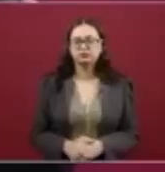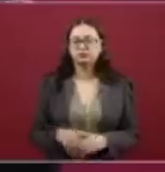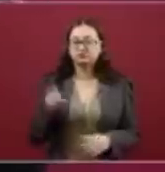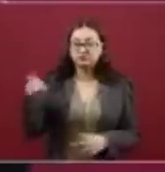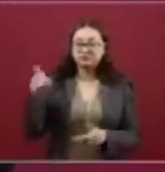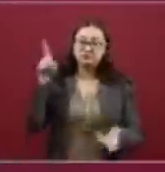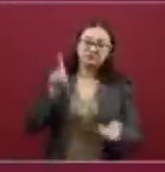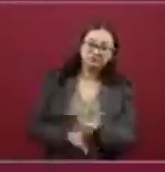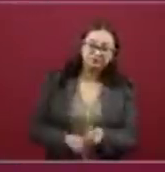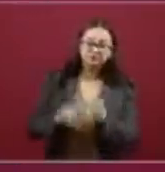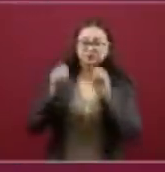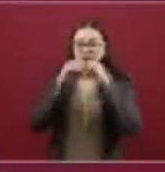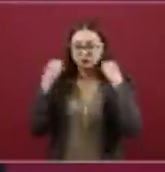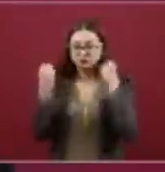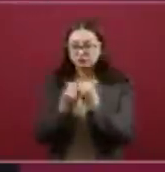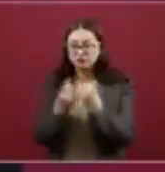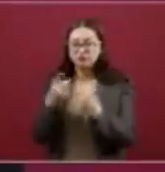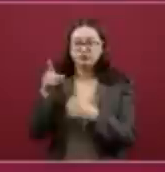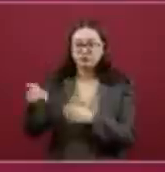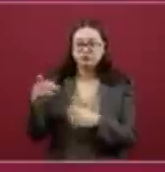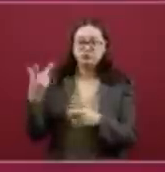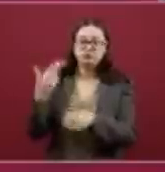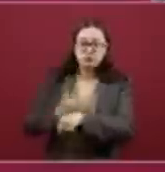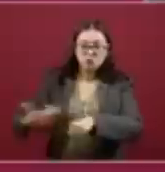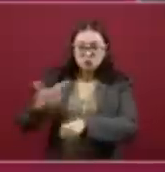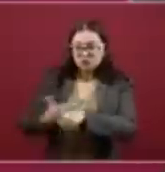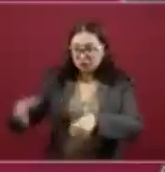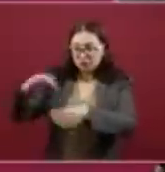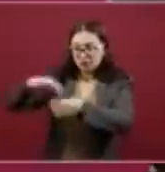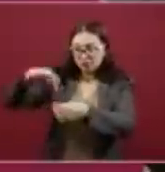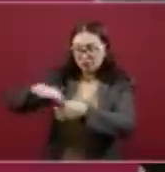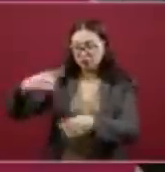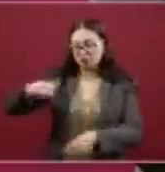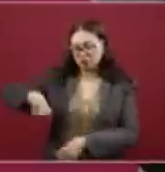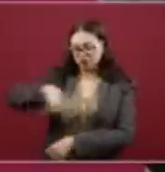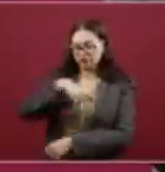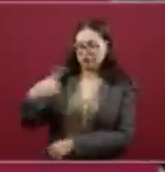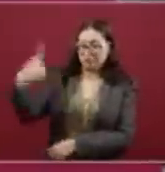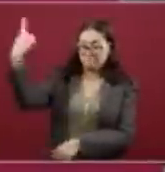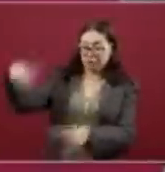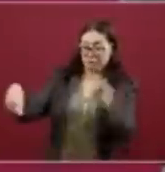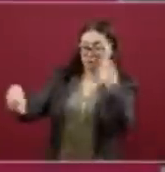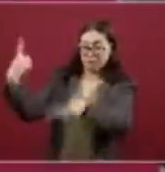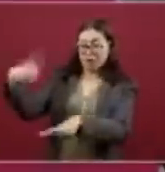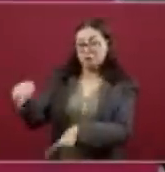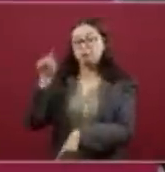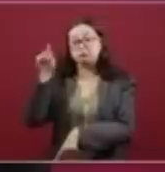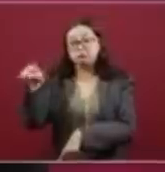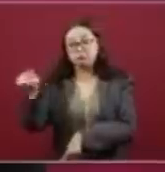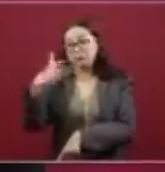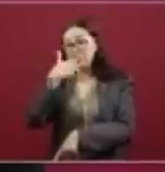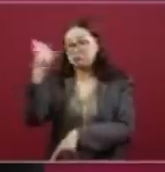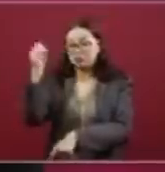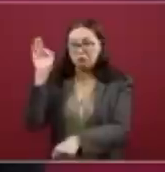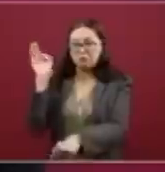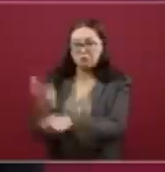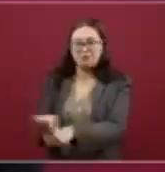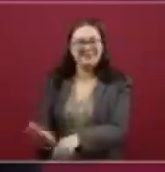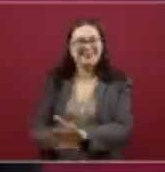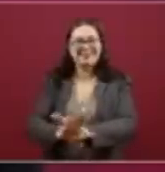encargados de organizar las elecciones para favorecer a candidatos o partidos.